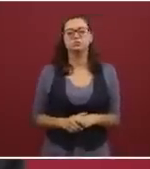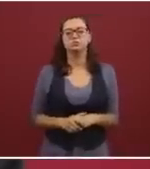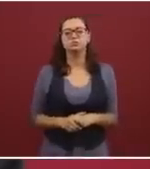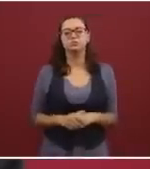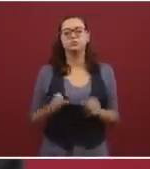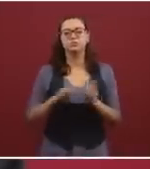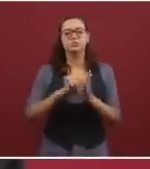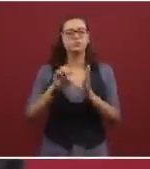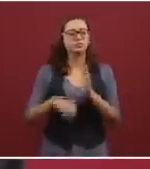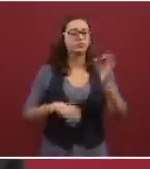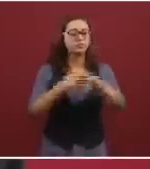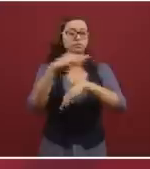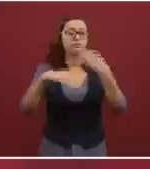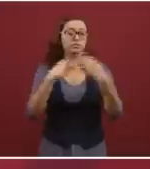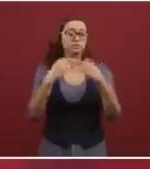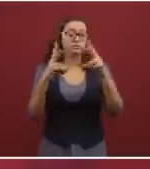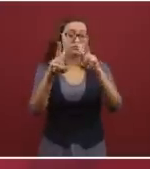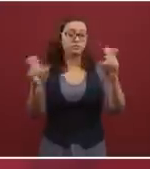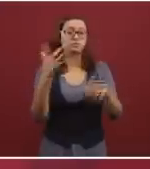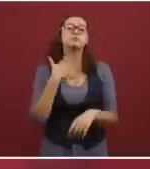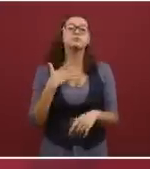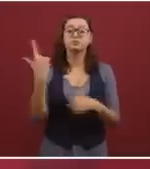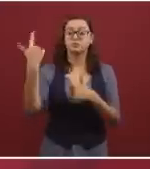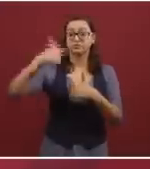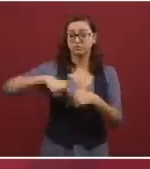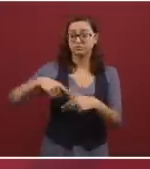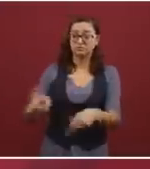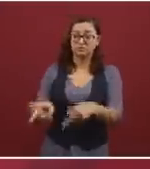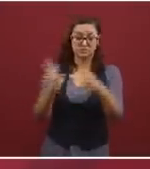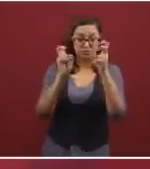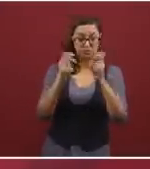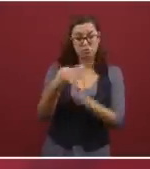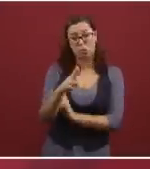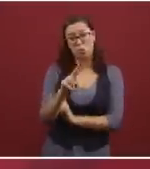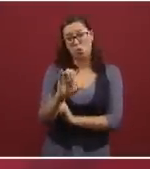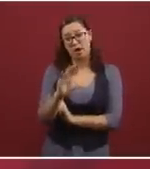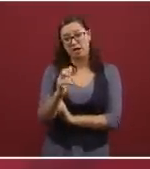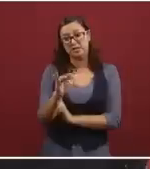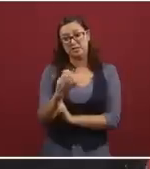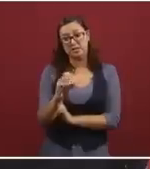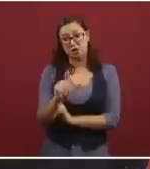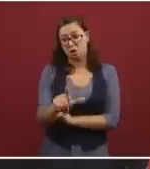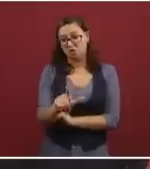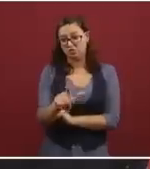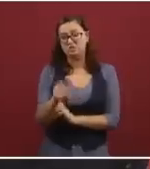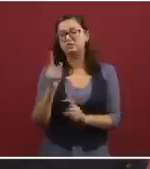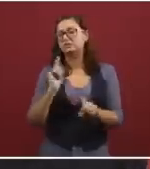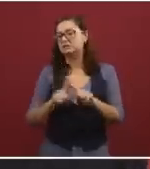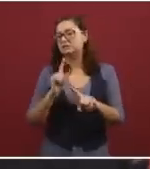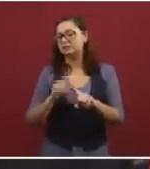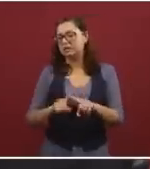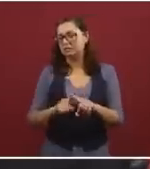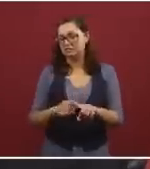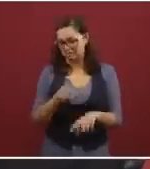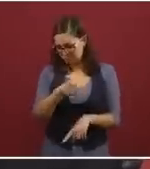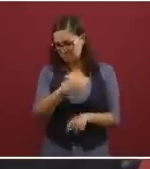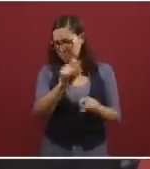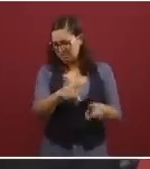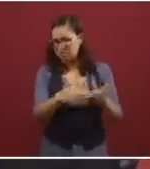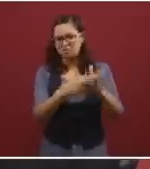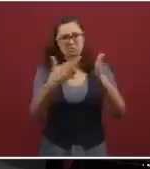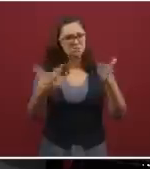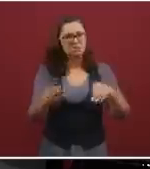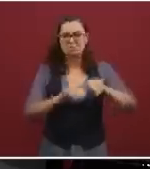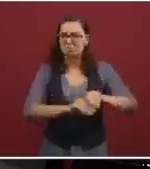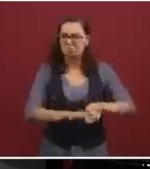de combustible, lo del huachicol, quien mejor lo trabajó fue esta revista.